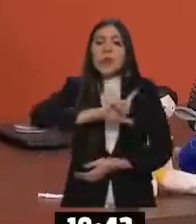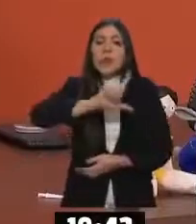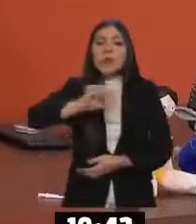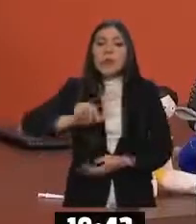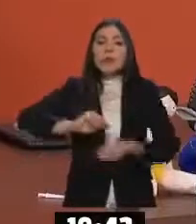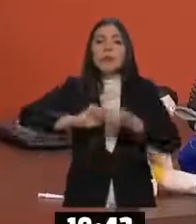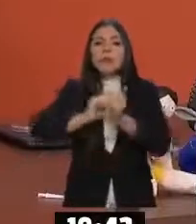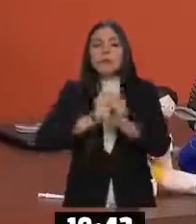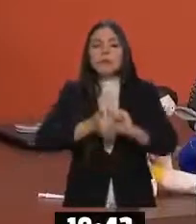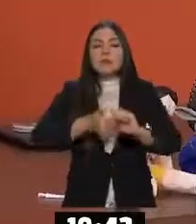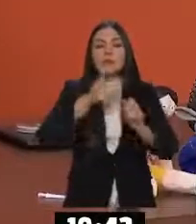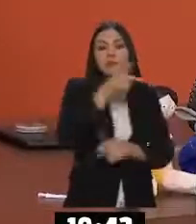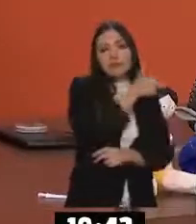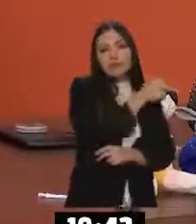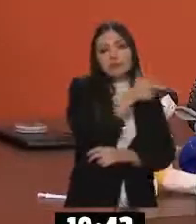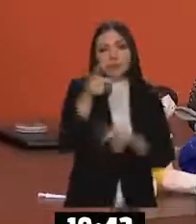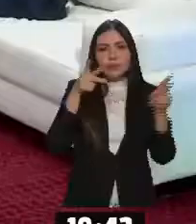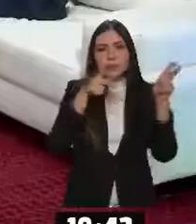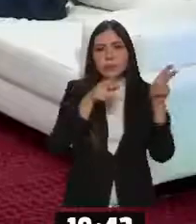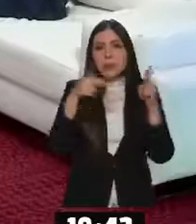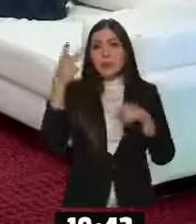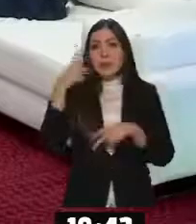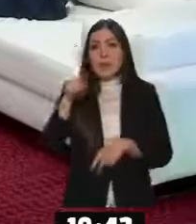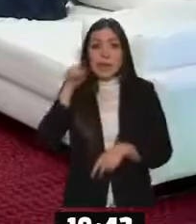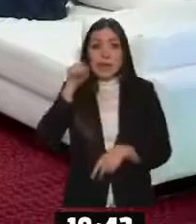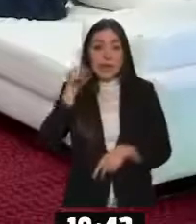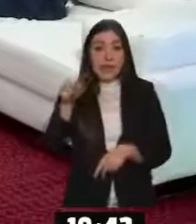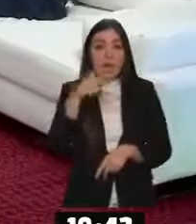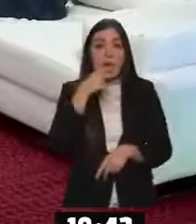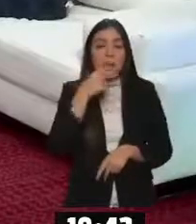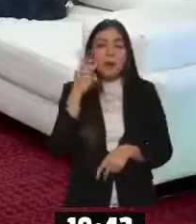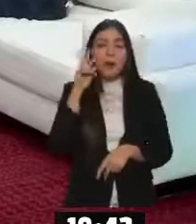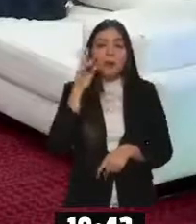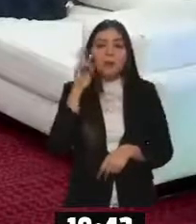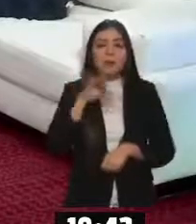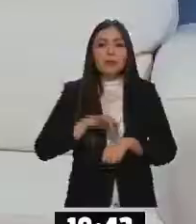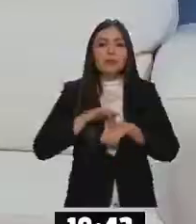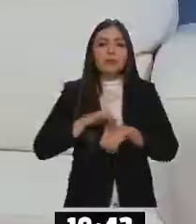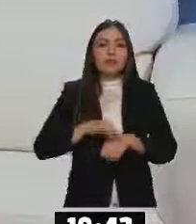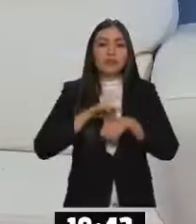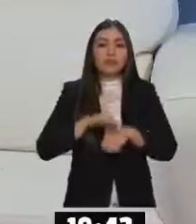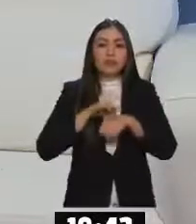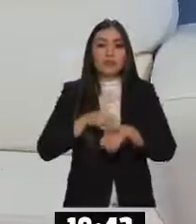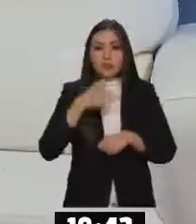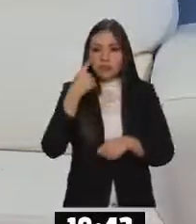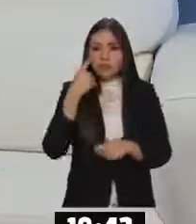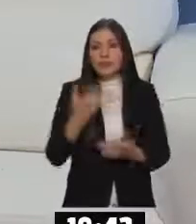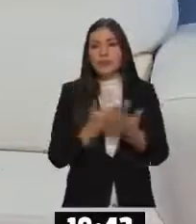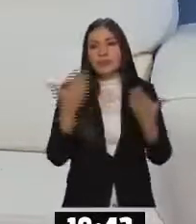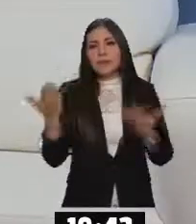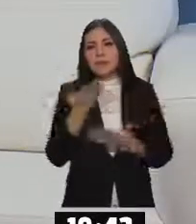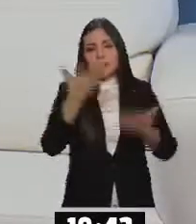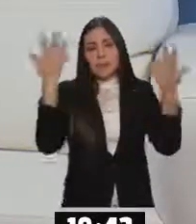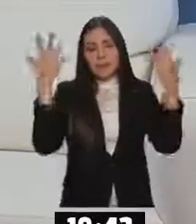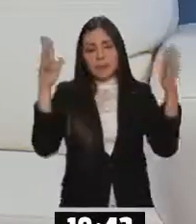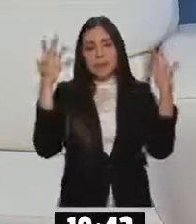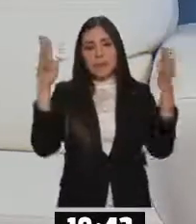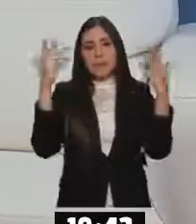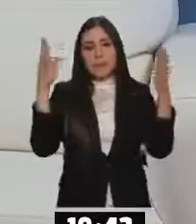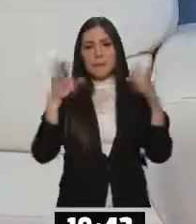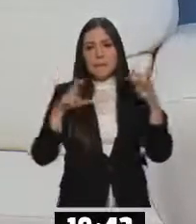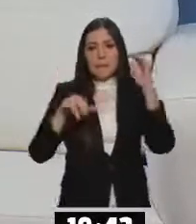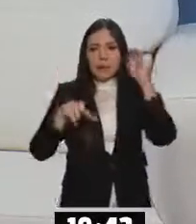serie. Pero él lo vio con sus ojitos. El aplauso para el maestro Eric Mannheimer.